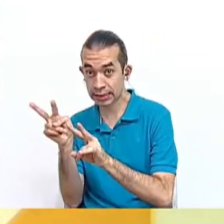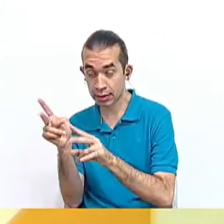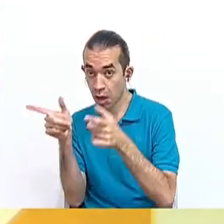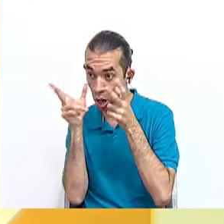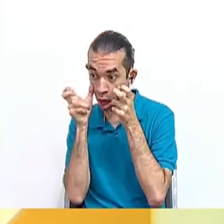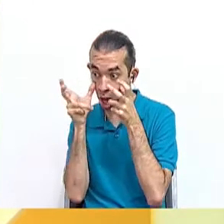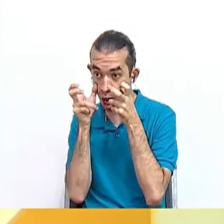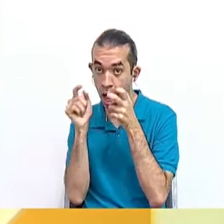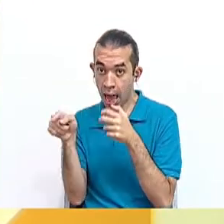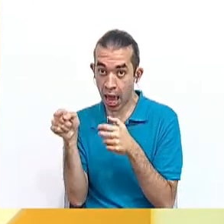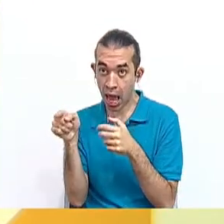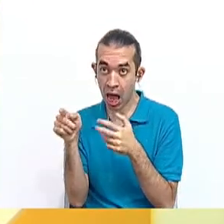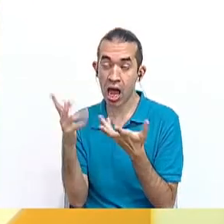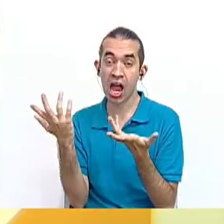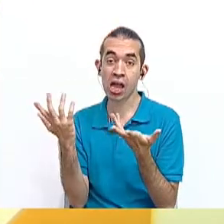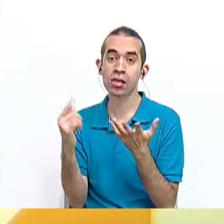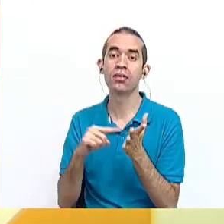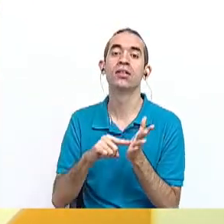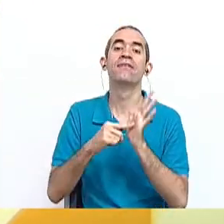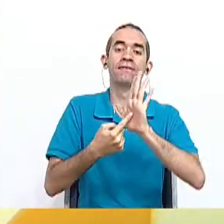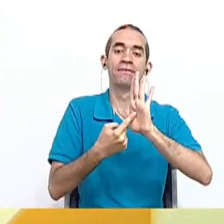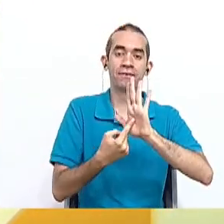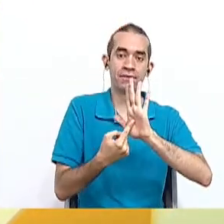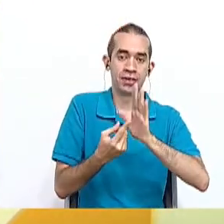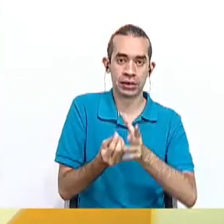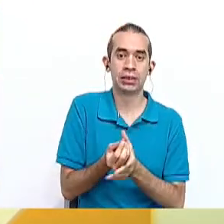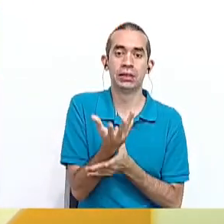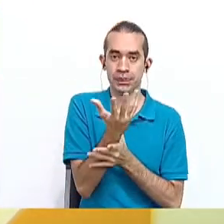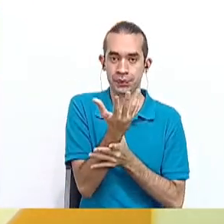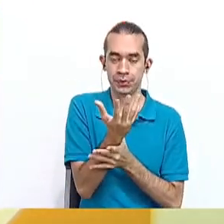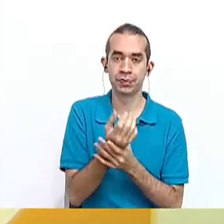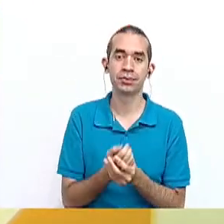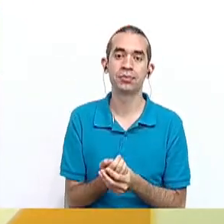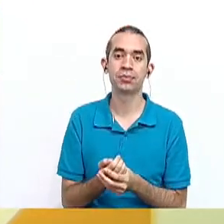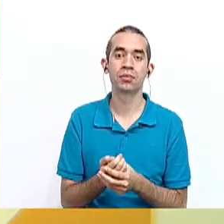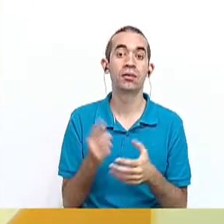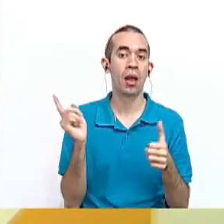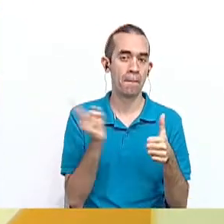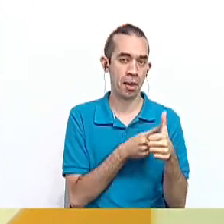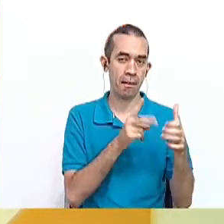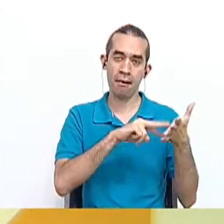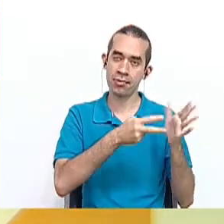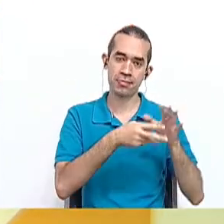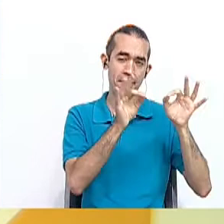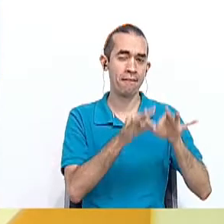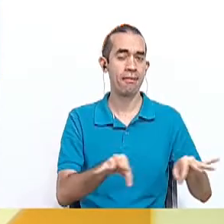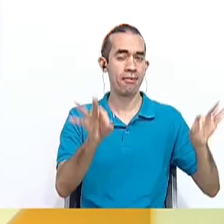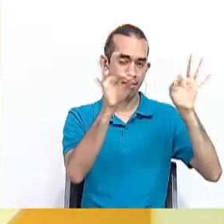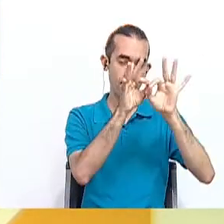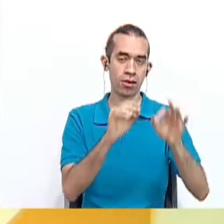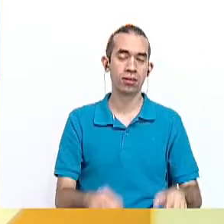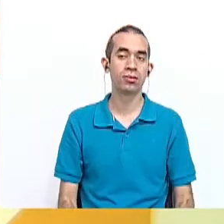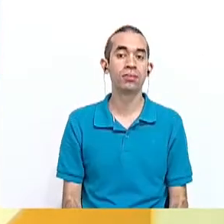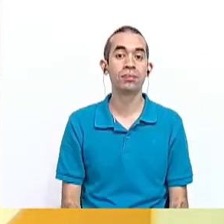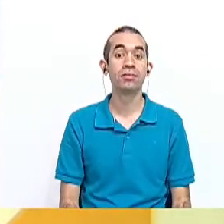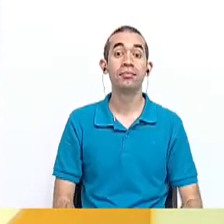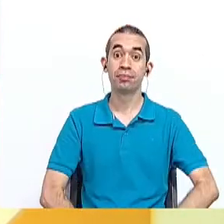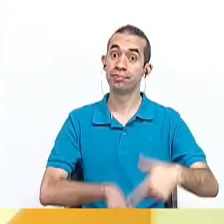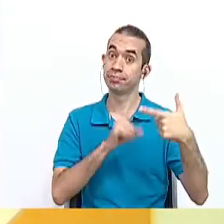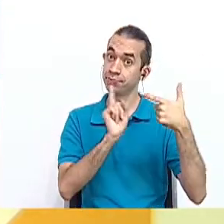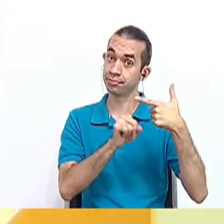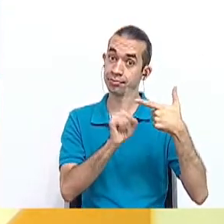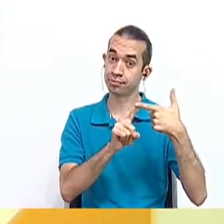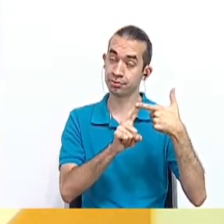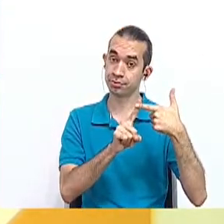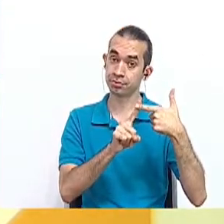estoy reflejando son del fenotipo, el primero de los conceptos y de los más importantes. El siguiente va a